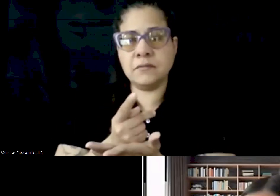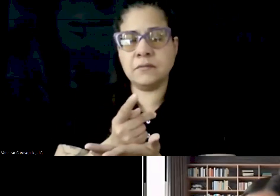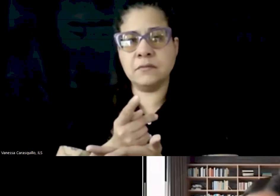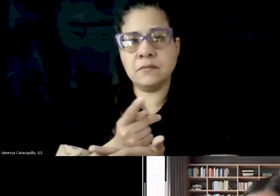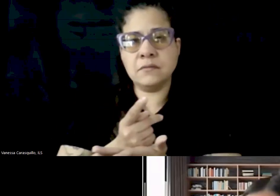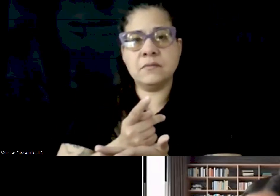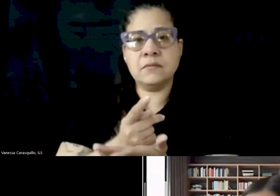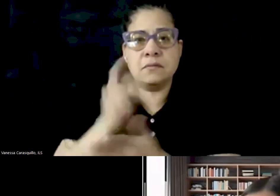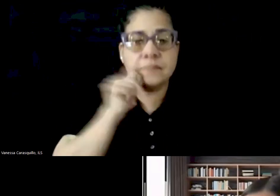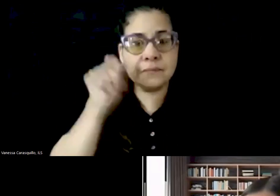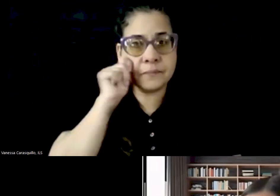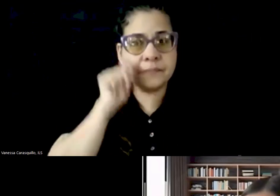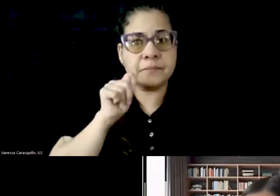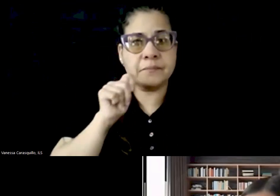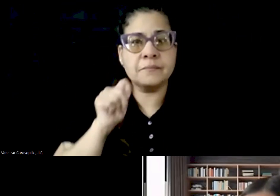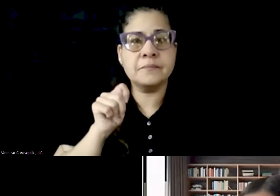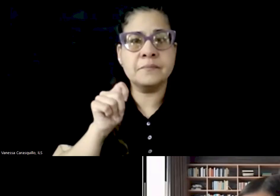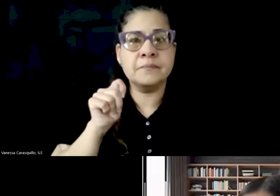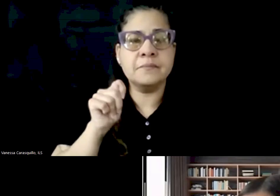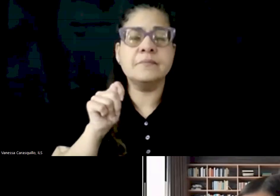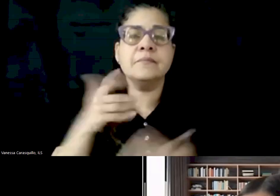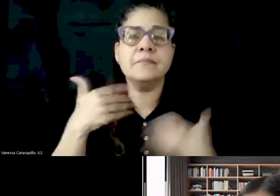adolescentes existe